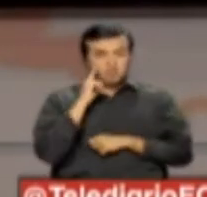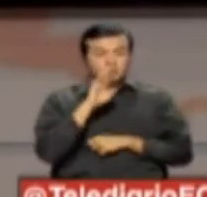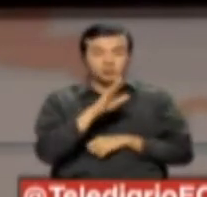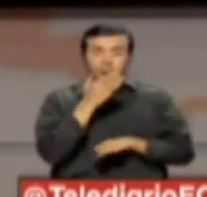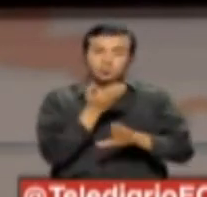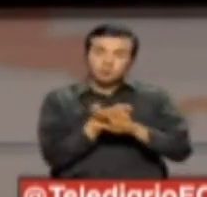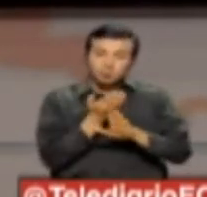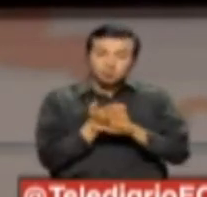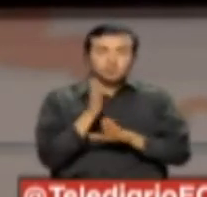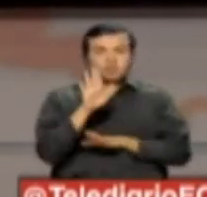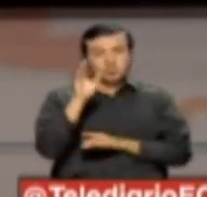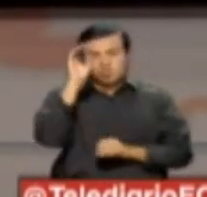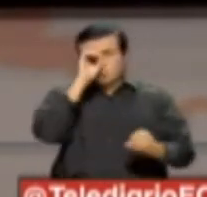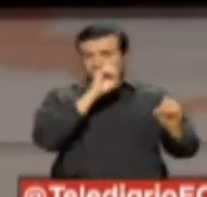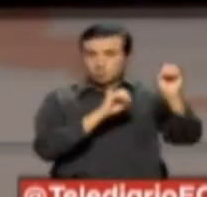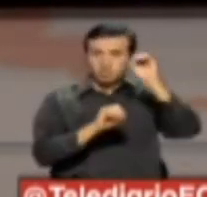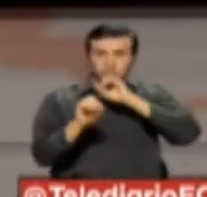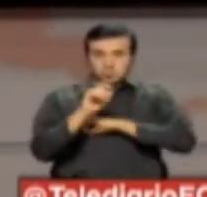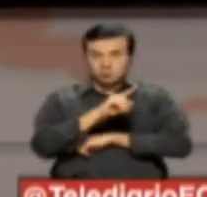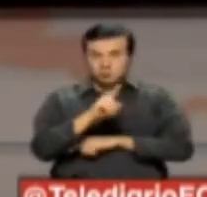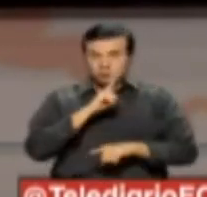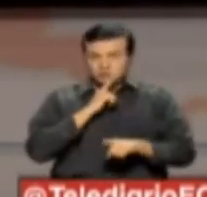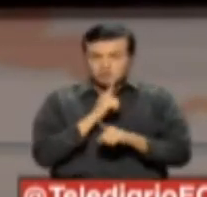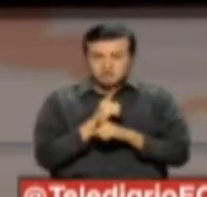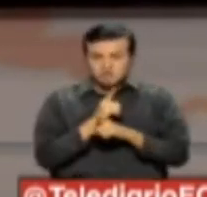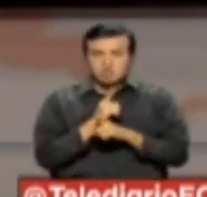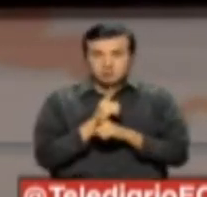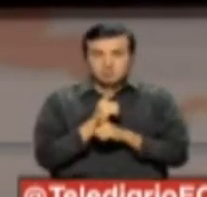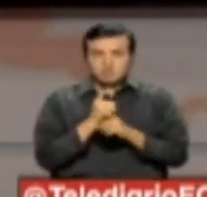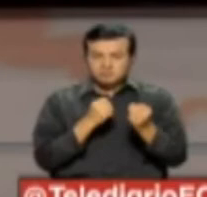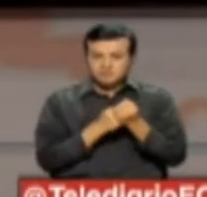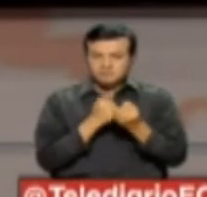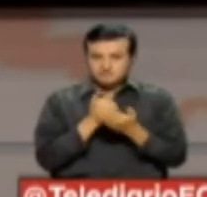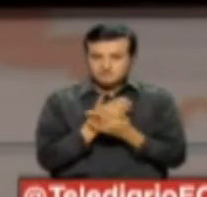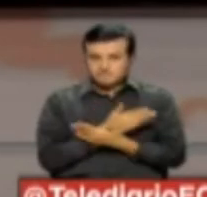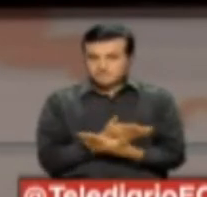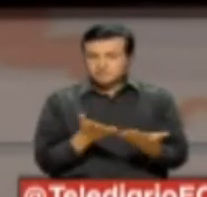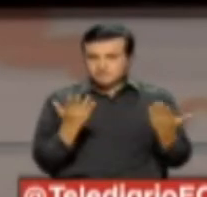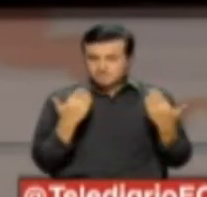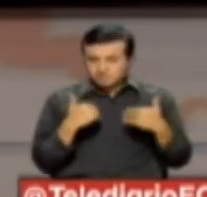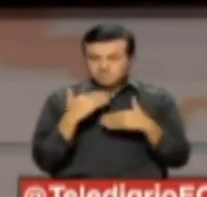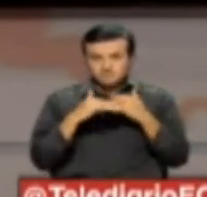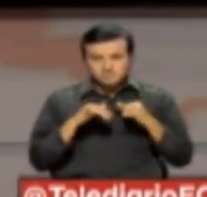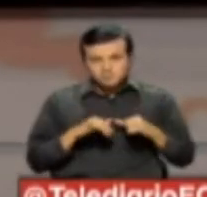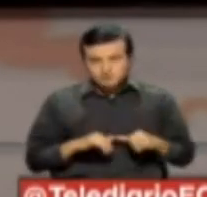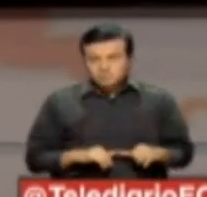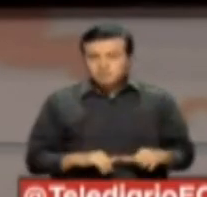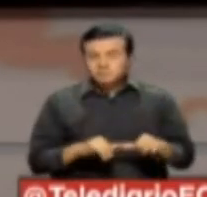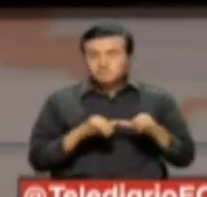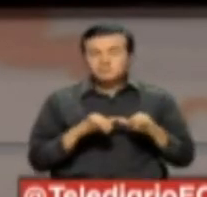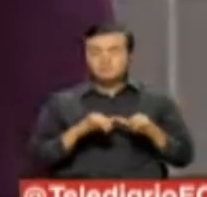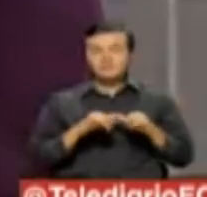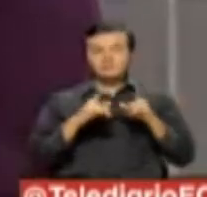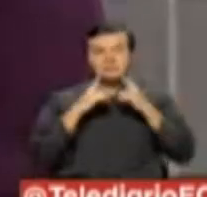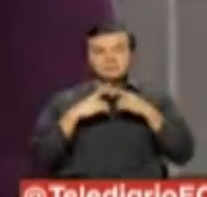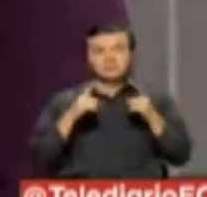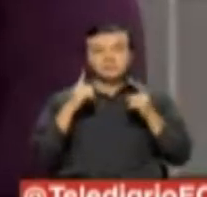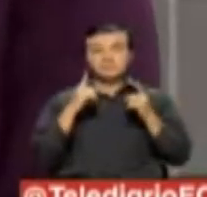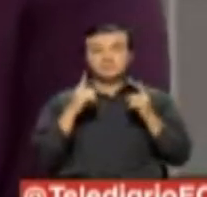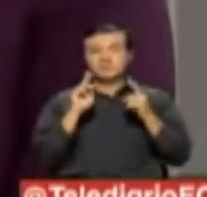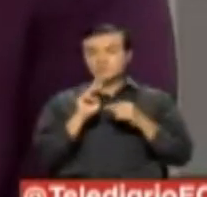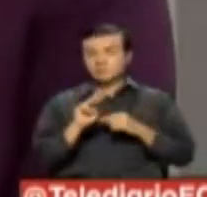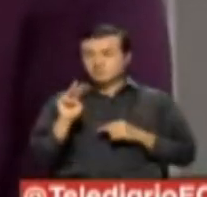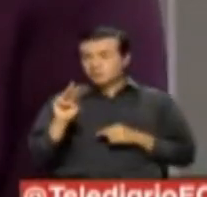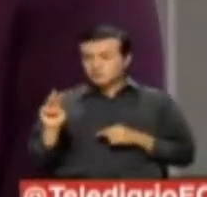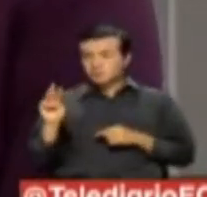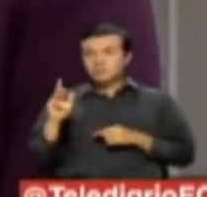presenten sus observaciones y obviamente el pse nadie está a recibirlas a procesar las ya tomarlas reiteran en la página en la que